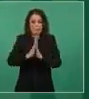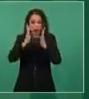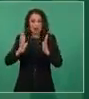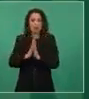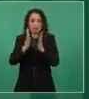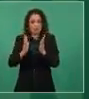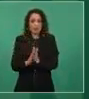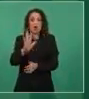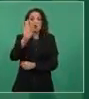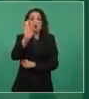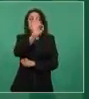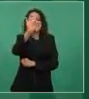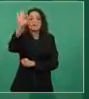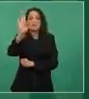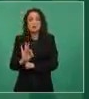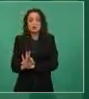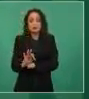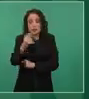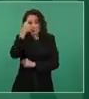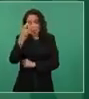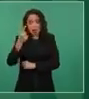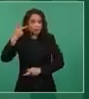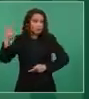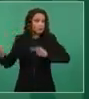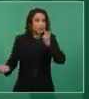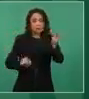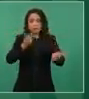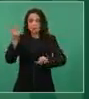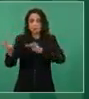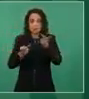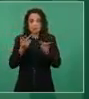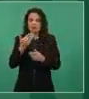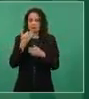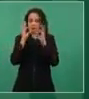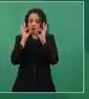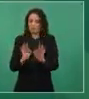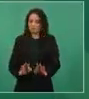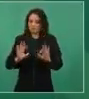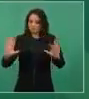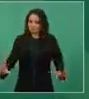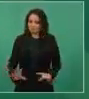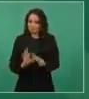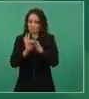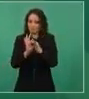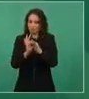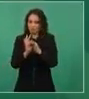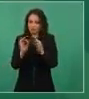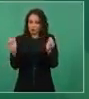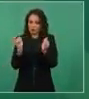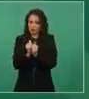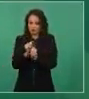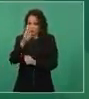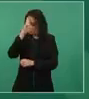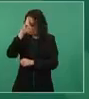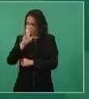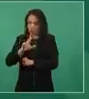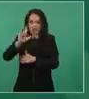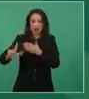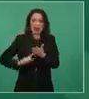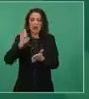la consulta sea vinculatoria, legal, completamente.